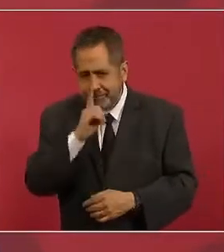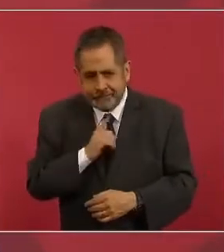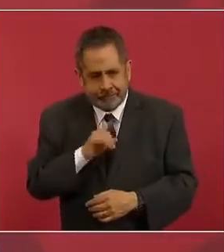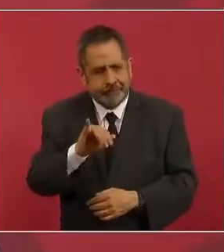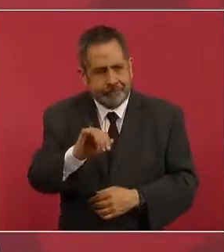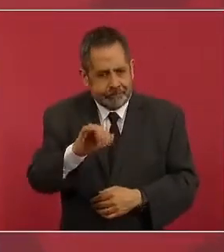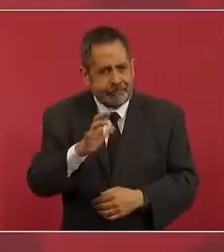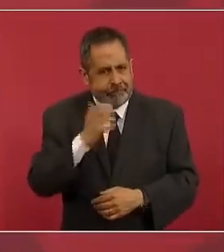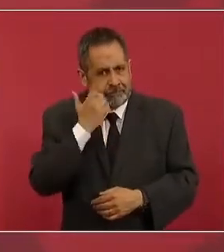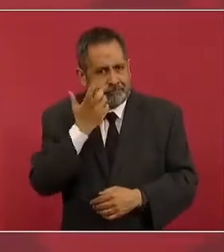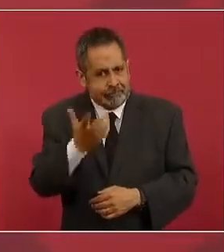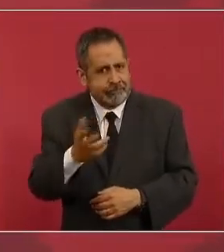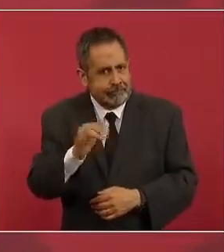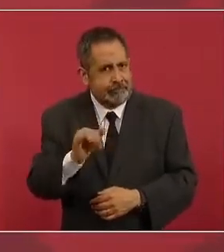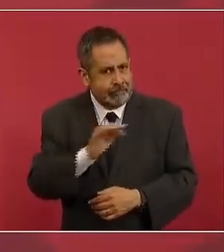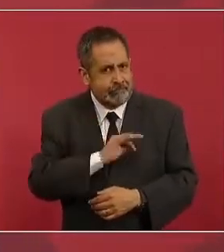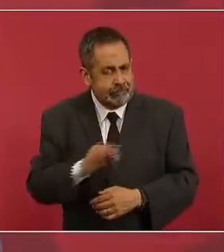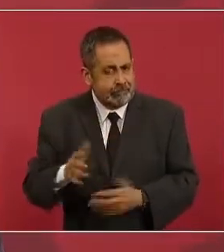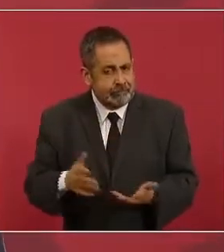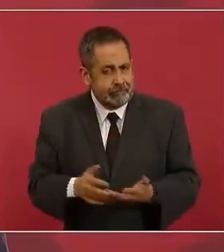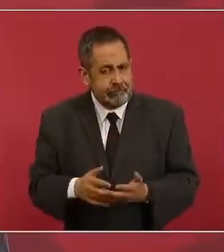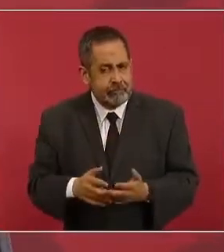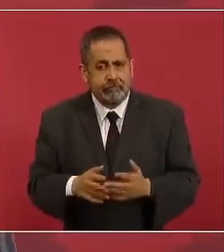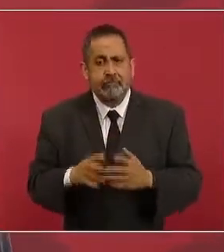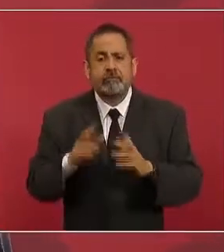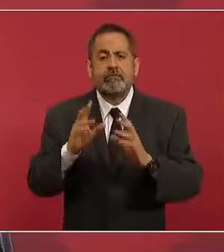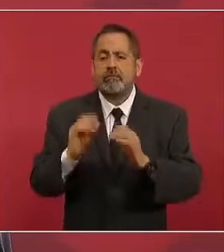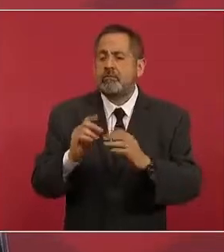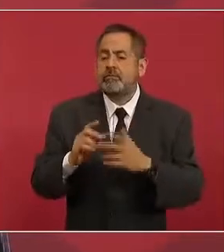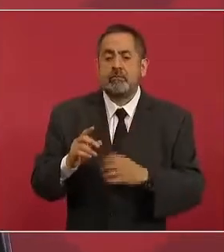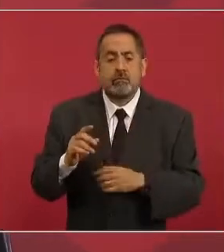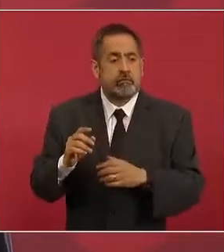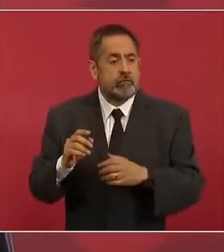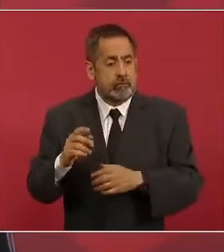con agua en las